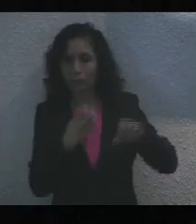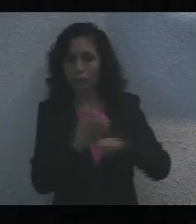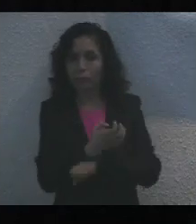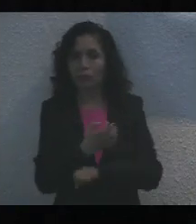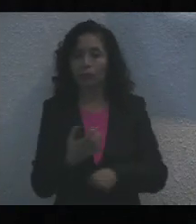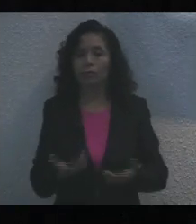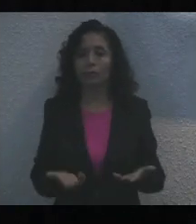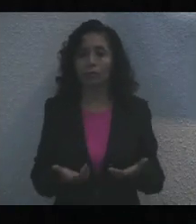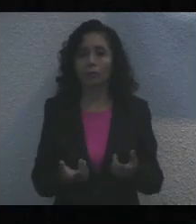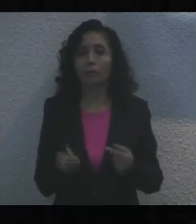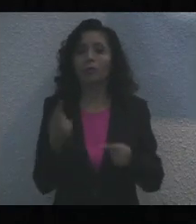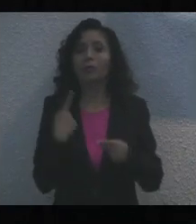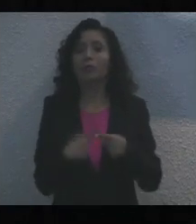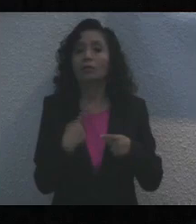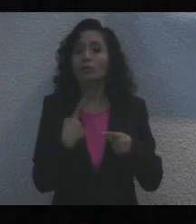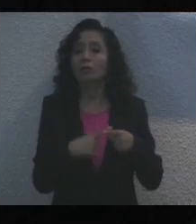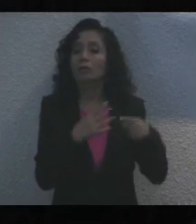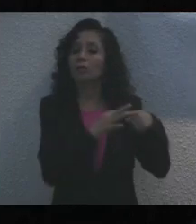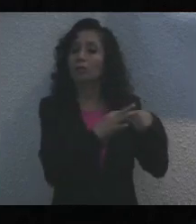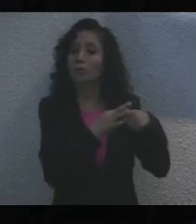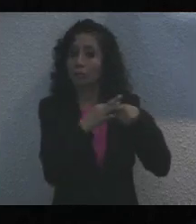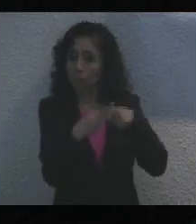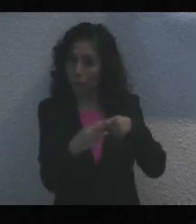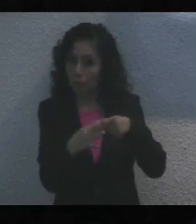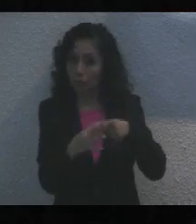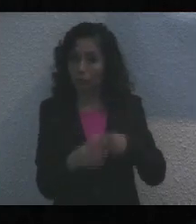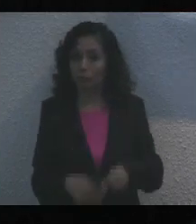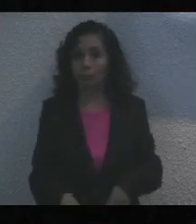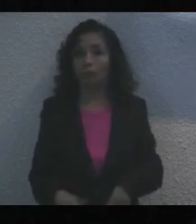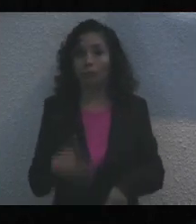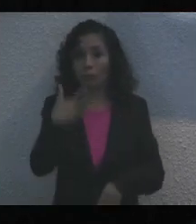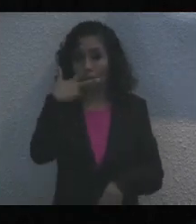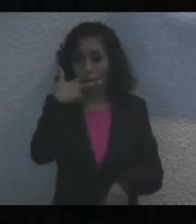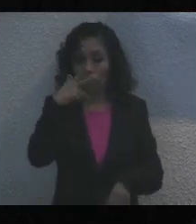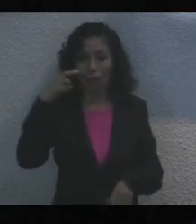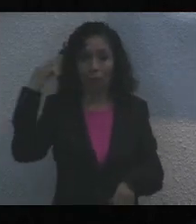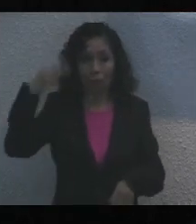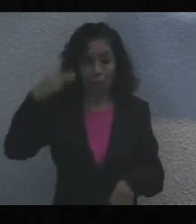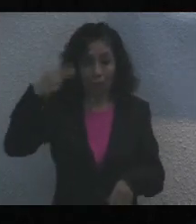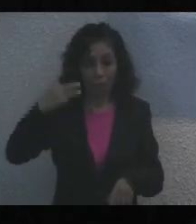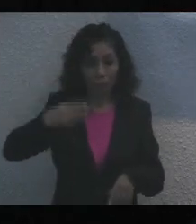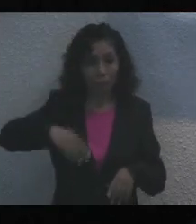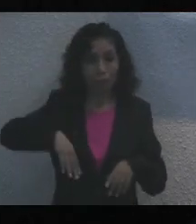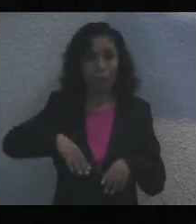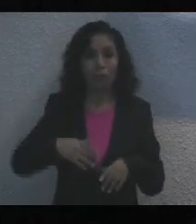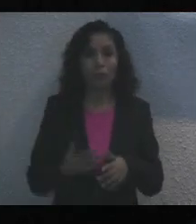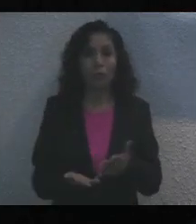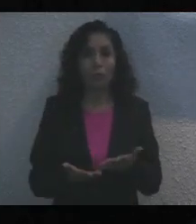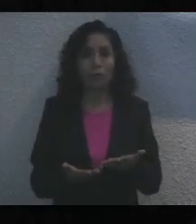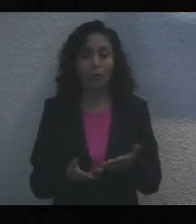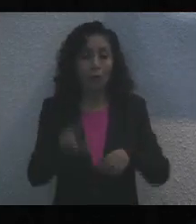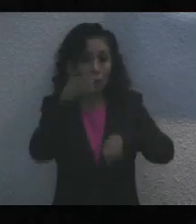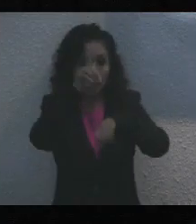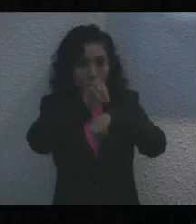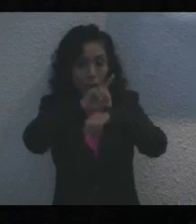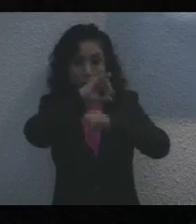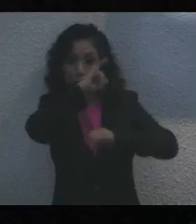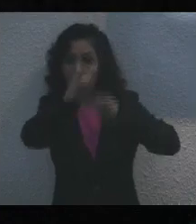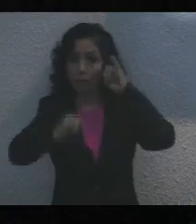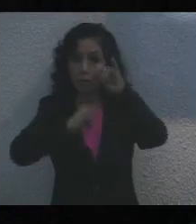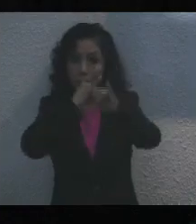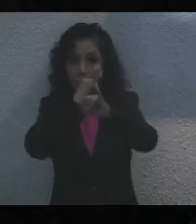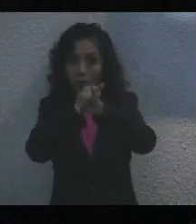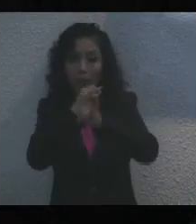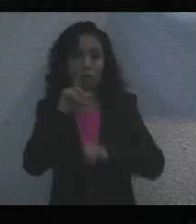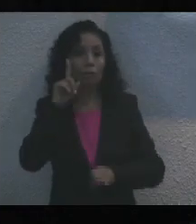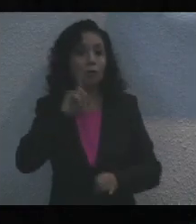conducto de quienes lo representan, el día 8 de marzo, fecha en que se conmemora el Día Internacional de la